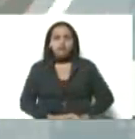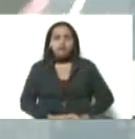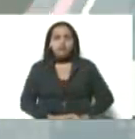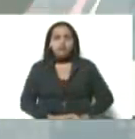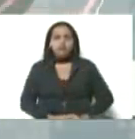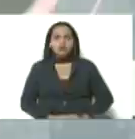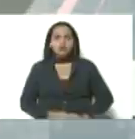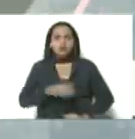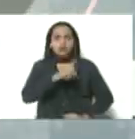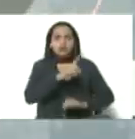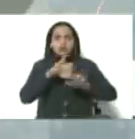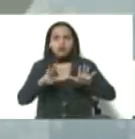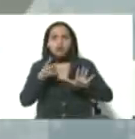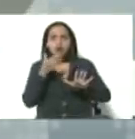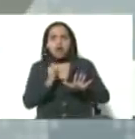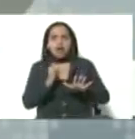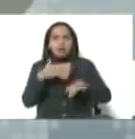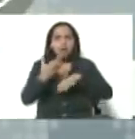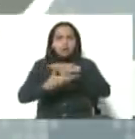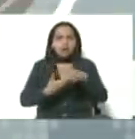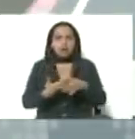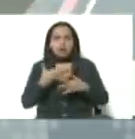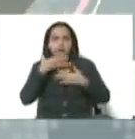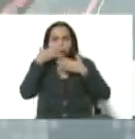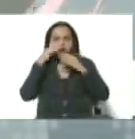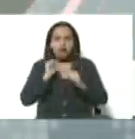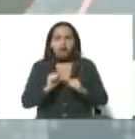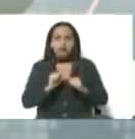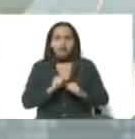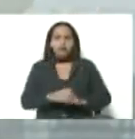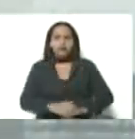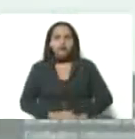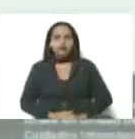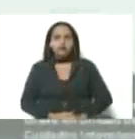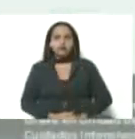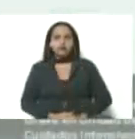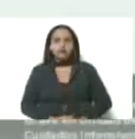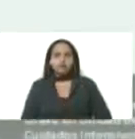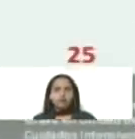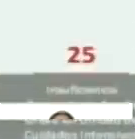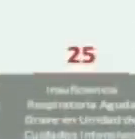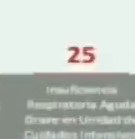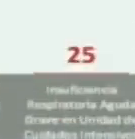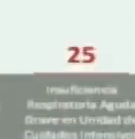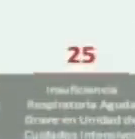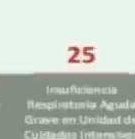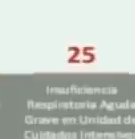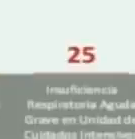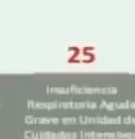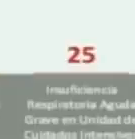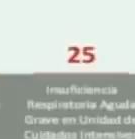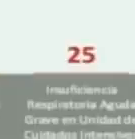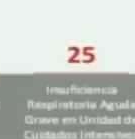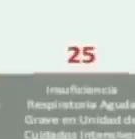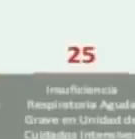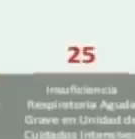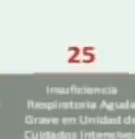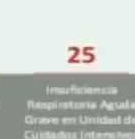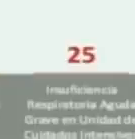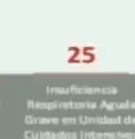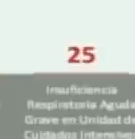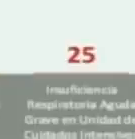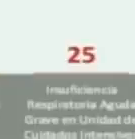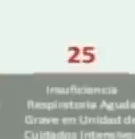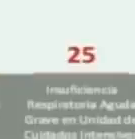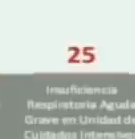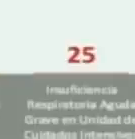18 presentan insuficiencia respiratoria aguda moderada 25 presenta insuficiencia respiratoria aguda severa